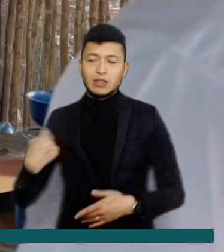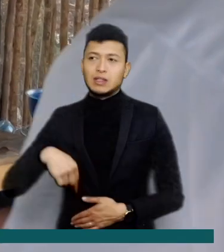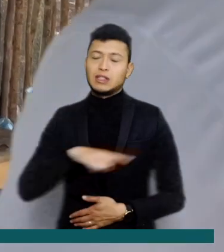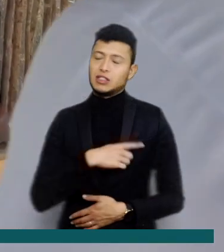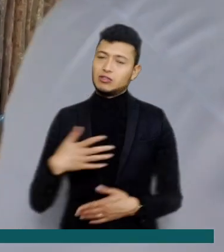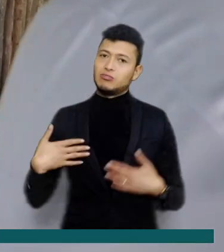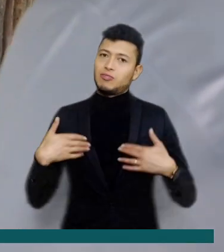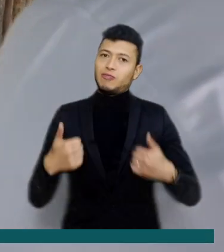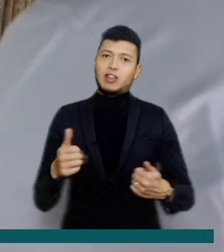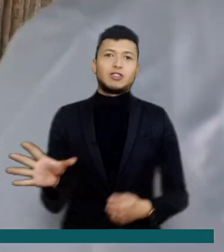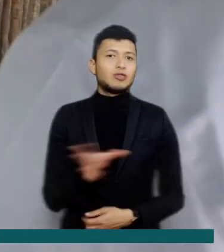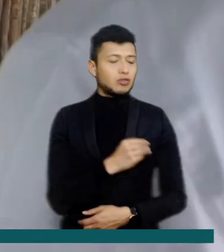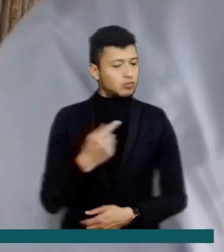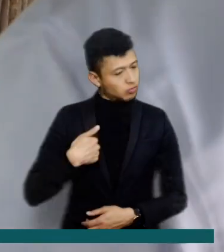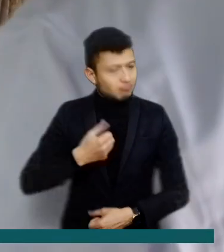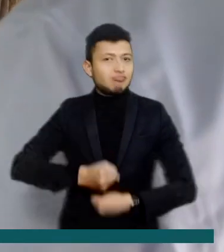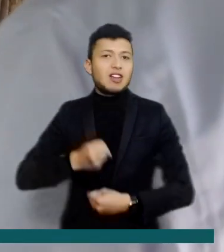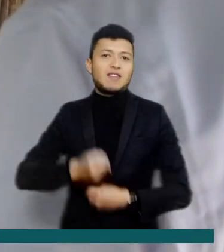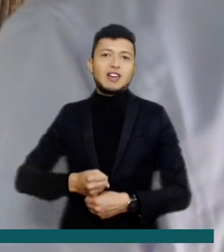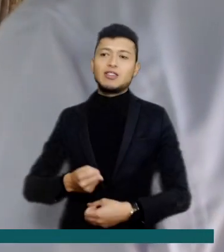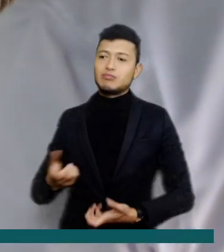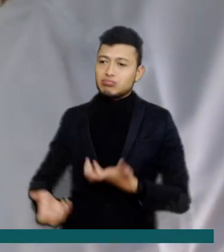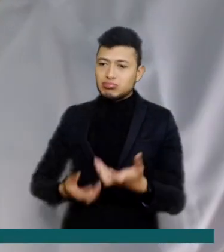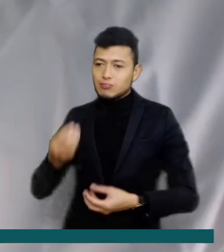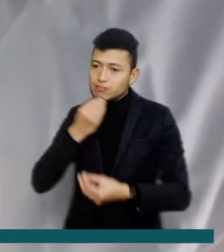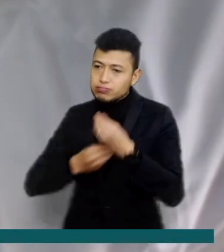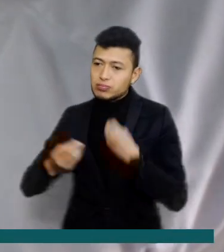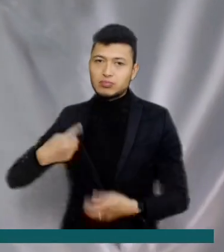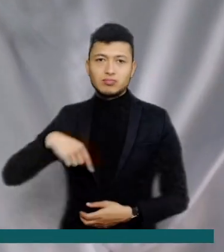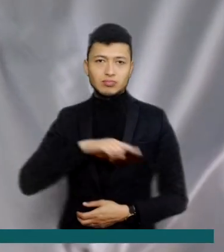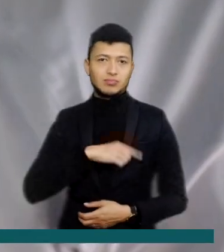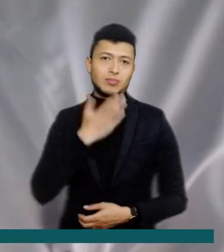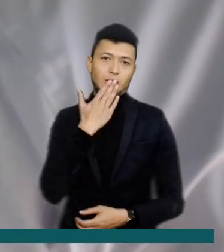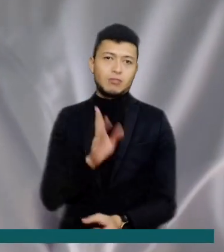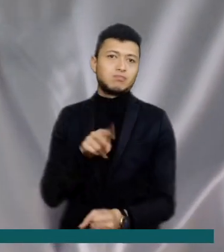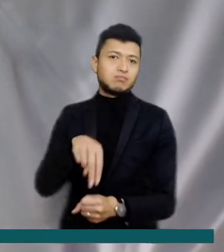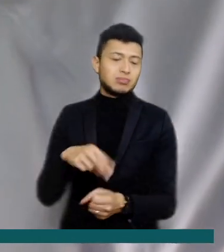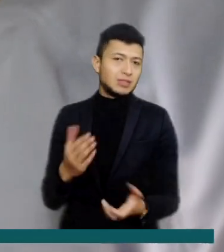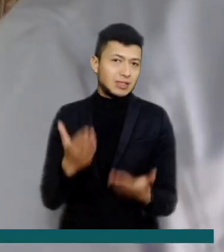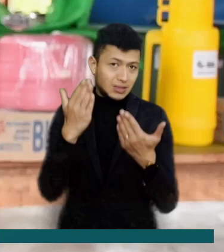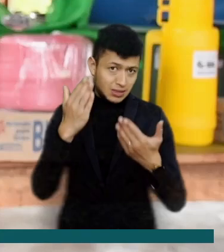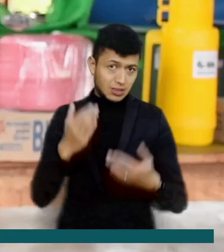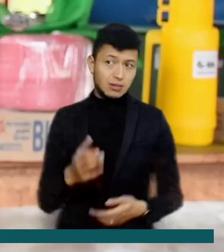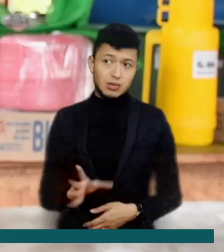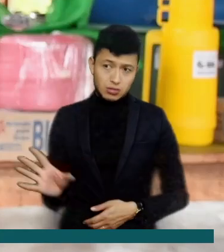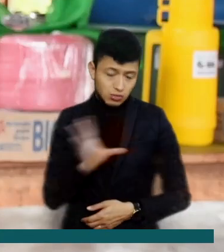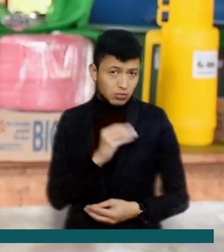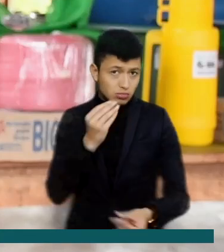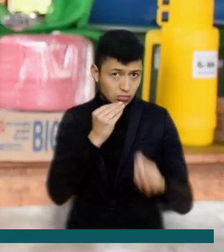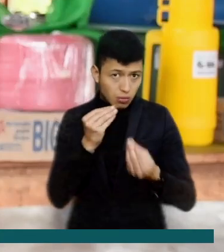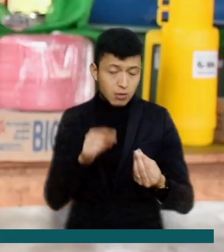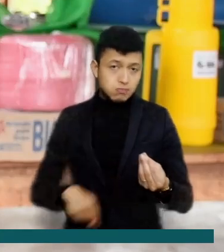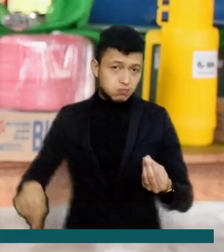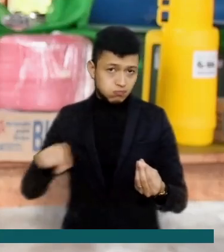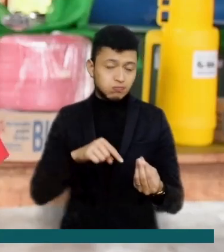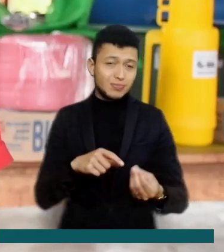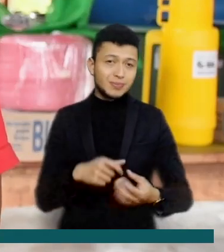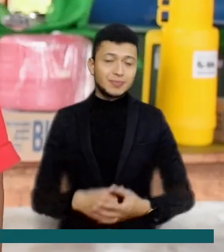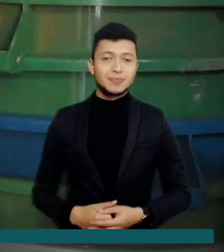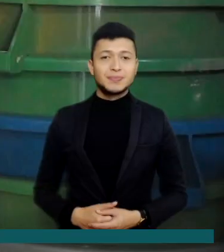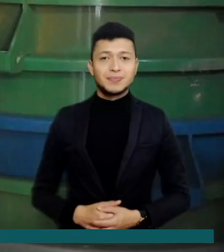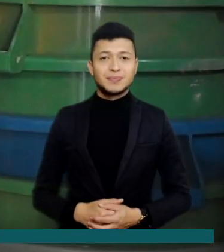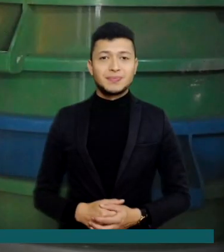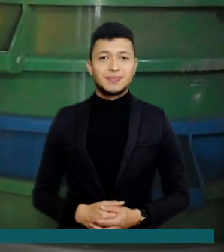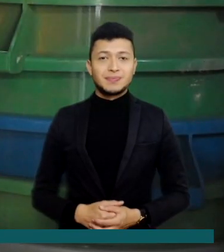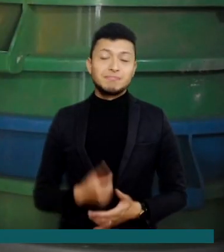nosotros estamos bien con este trabajo, con esta comida de nosotros indígenas, todos blancos también comen con nosotros de eso.